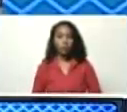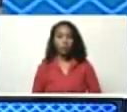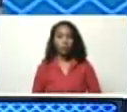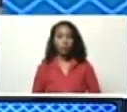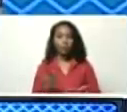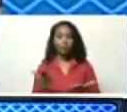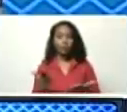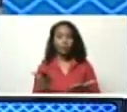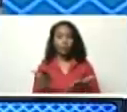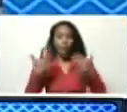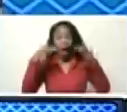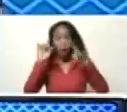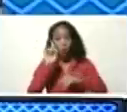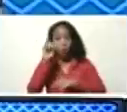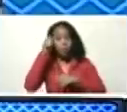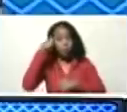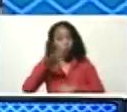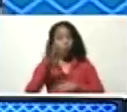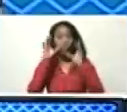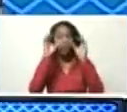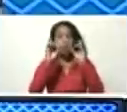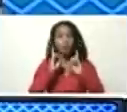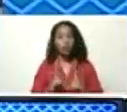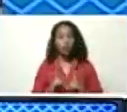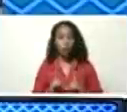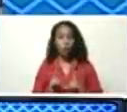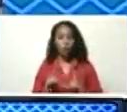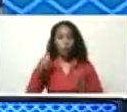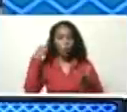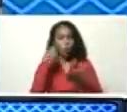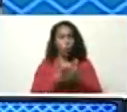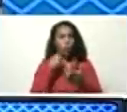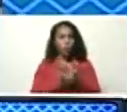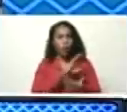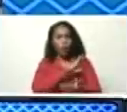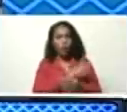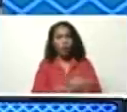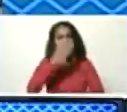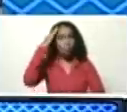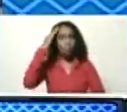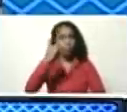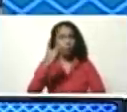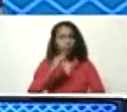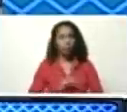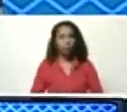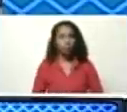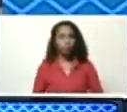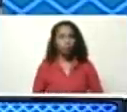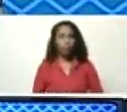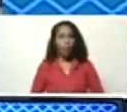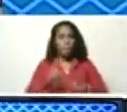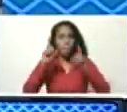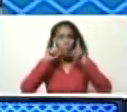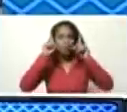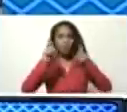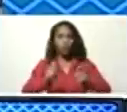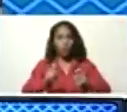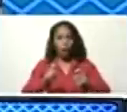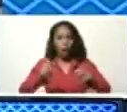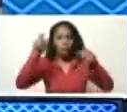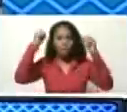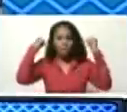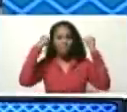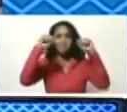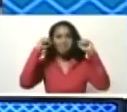que a un pueblo decidido a luchar con una fuerza militar profesional, entrenada,